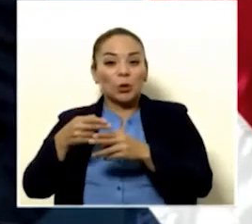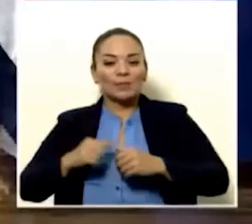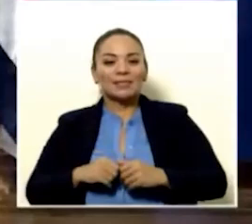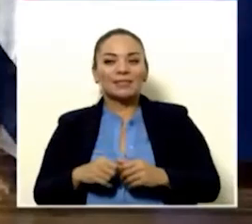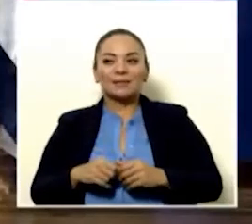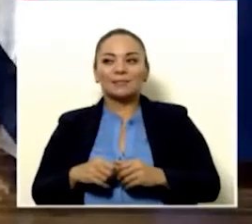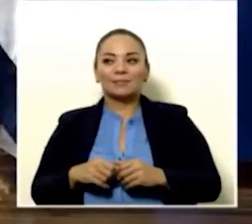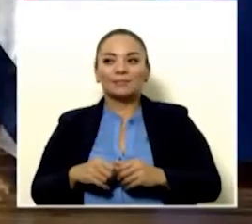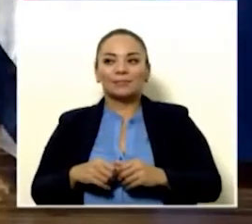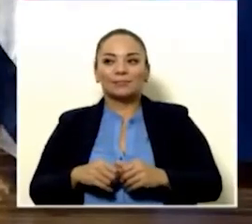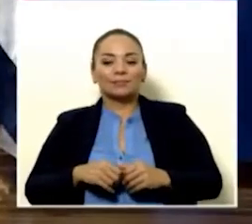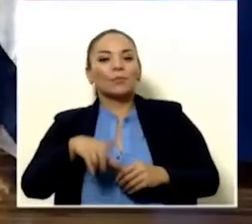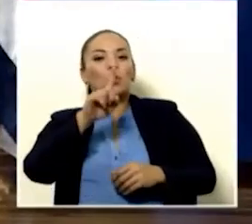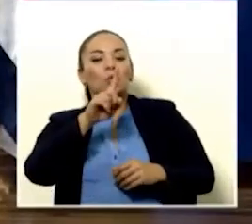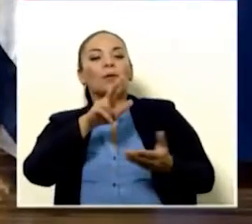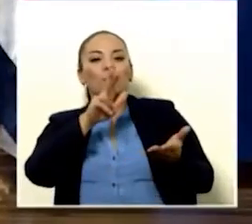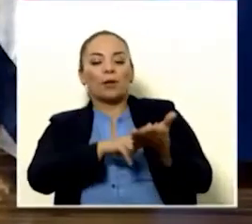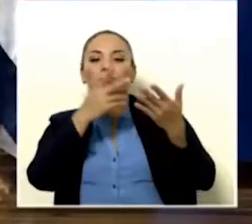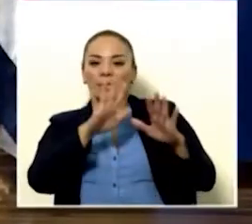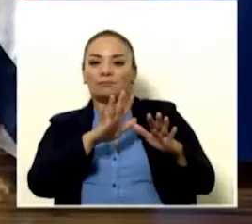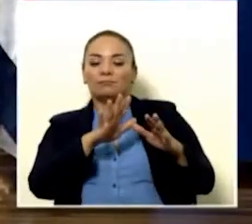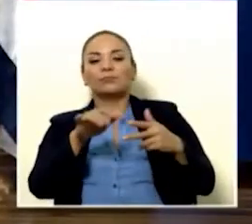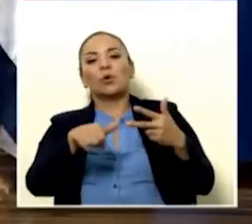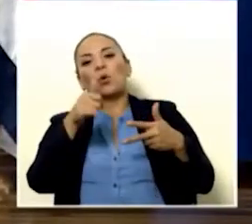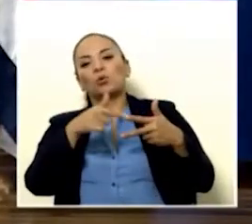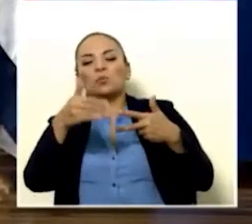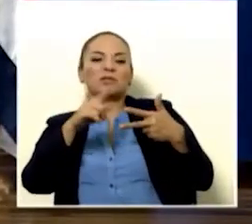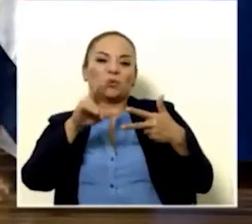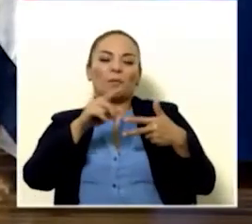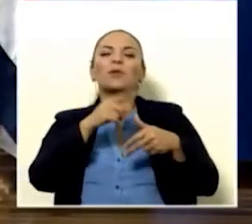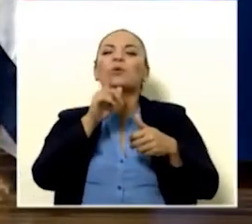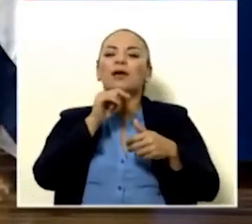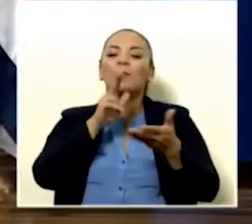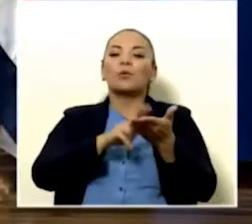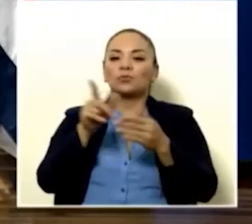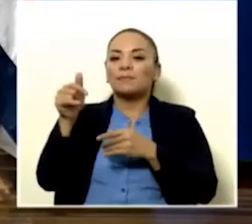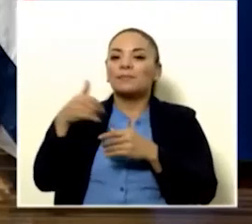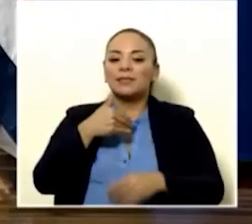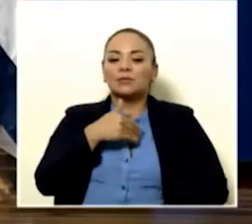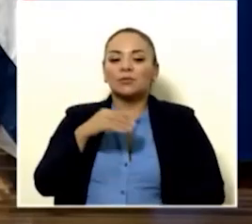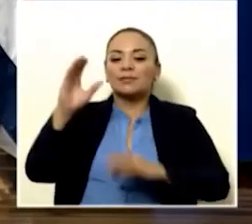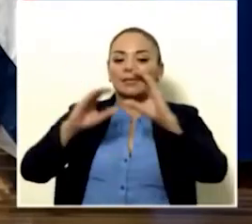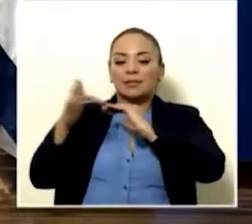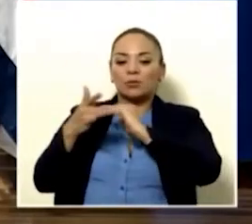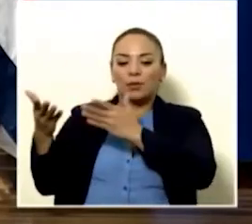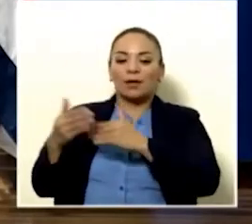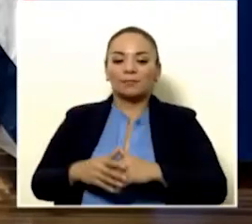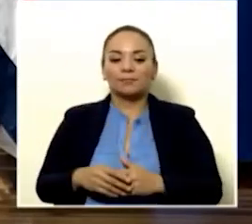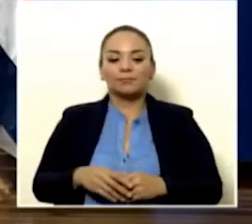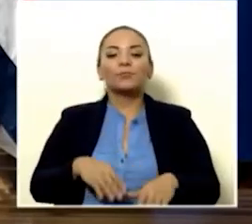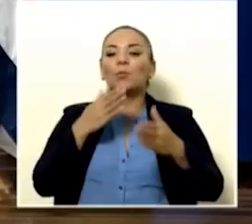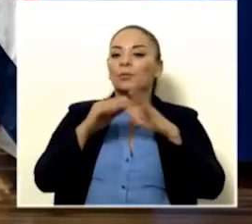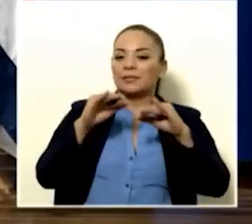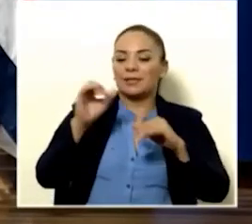De uno de los que ya están aprobados, sí. Hay uno que está en proceso. Entonces ese no, pero ¿cuáles están aprobados? Dígalo usted, ministro de Ciencia y Tecnología. Muy